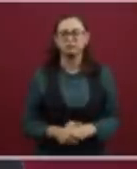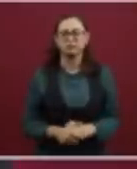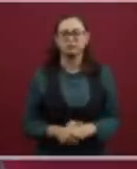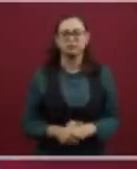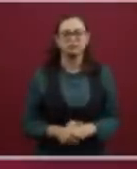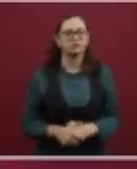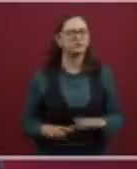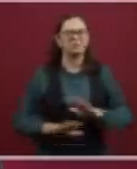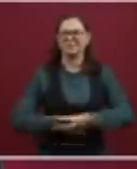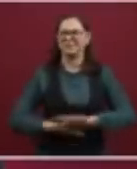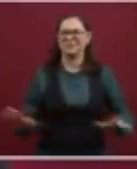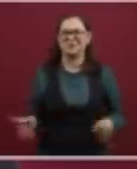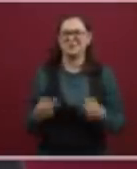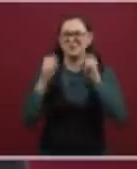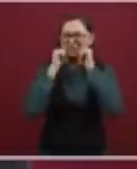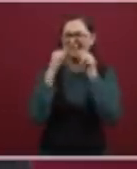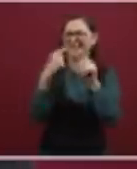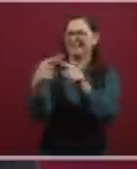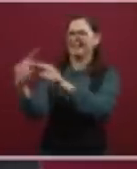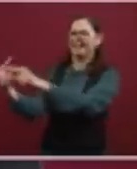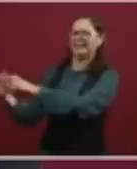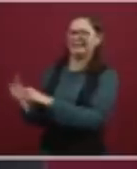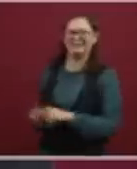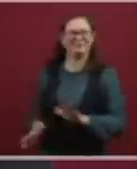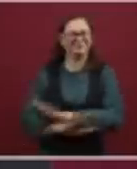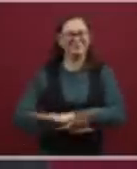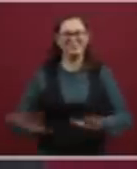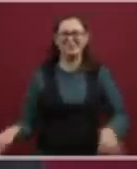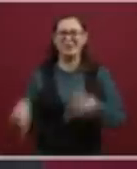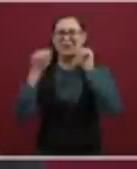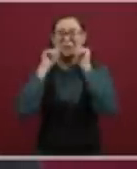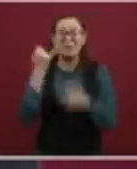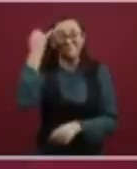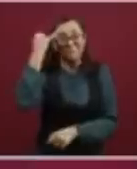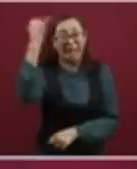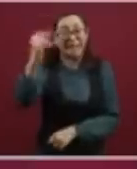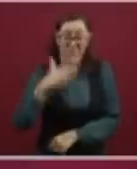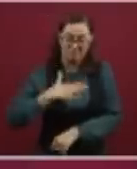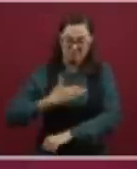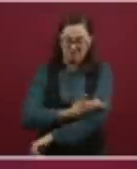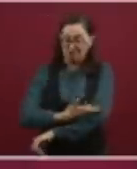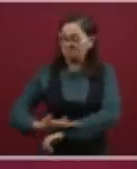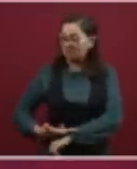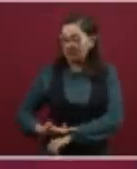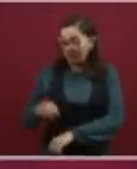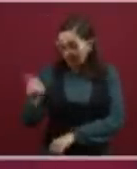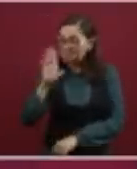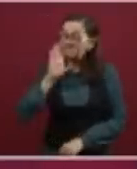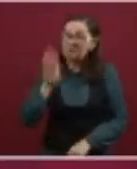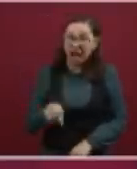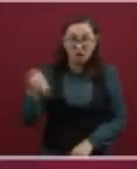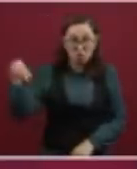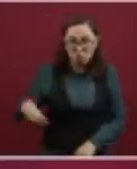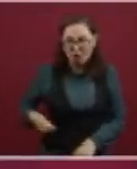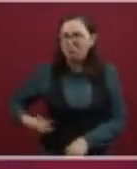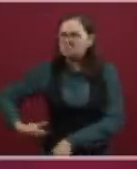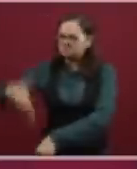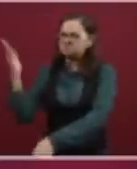Sin importar, pues si no me importan mis familias, ¿qué me van a